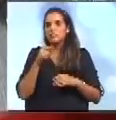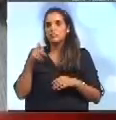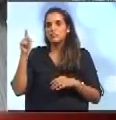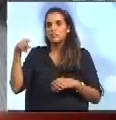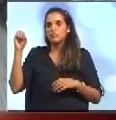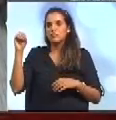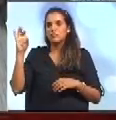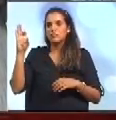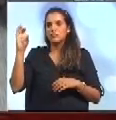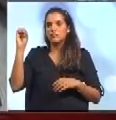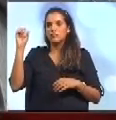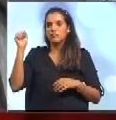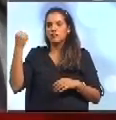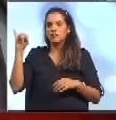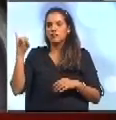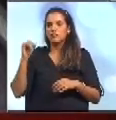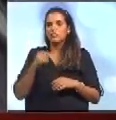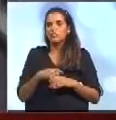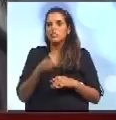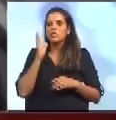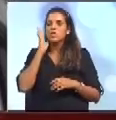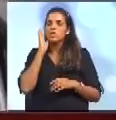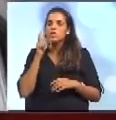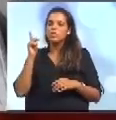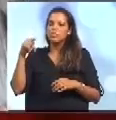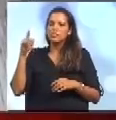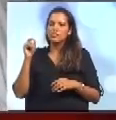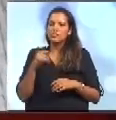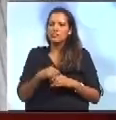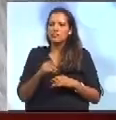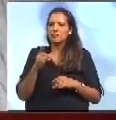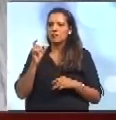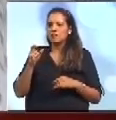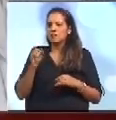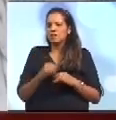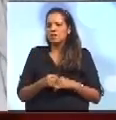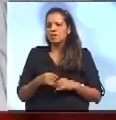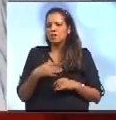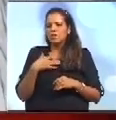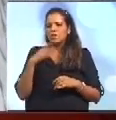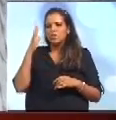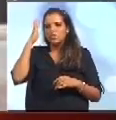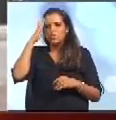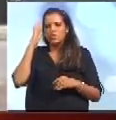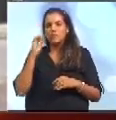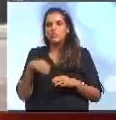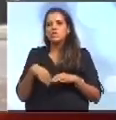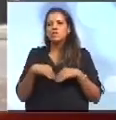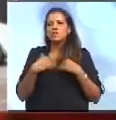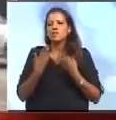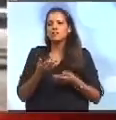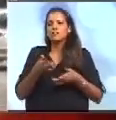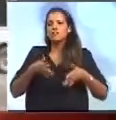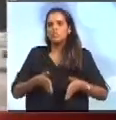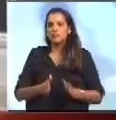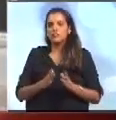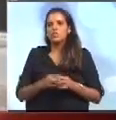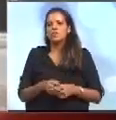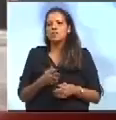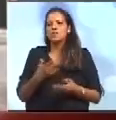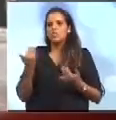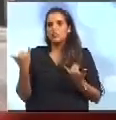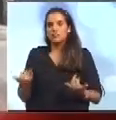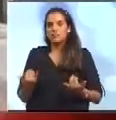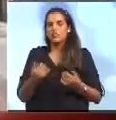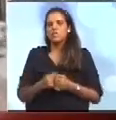Y es que conocer y hablar de Petita Palma empieza a ser de pronto una forma de entender cómo desde su nacimiento mismo y hasta